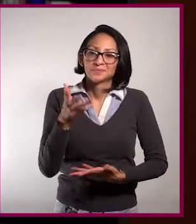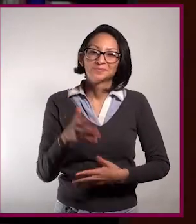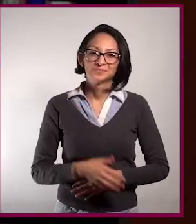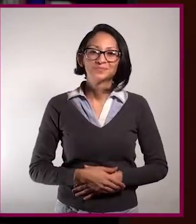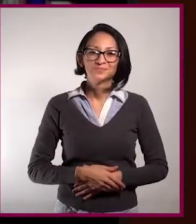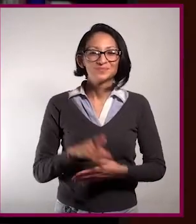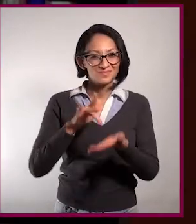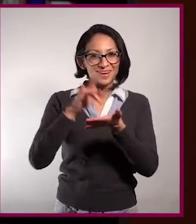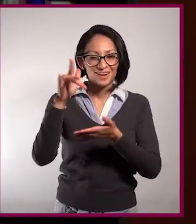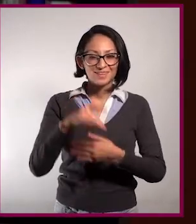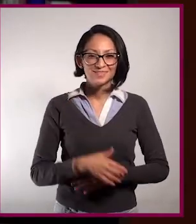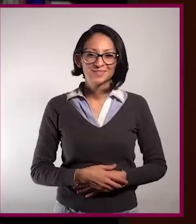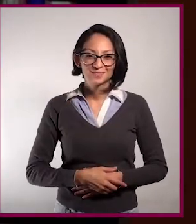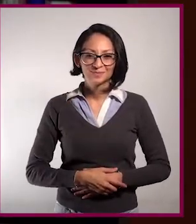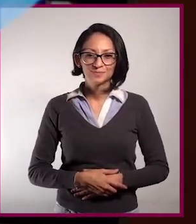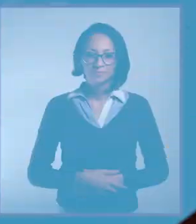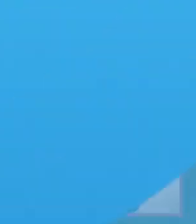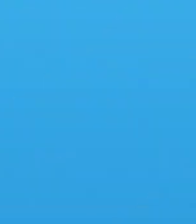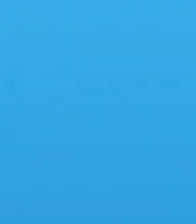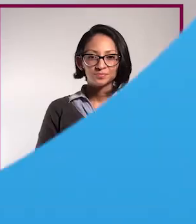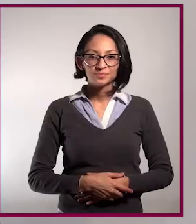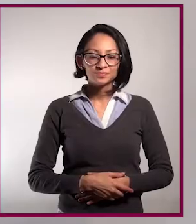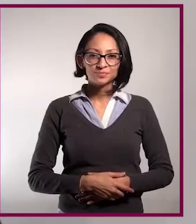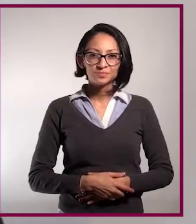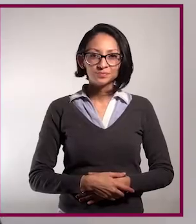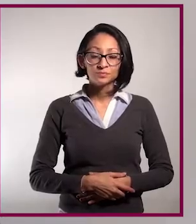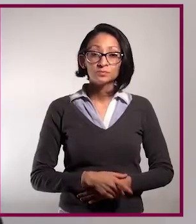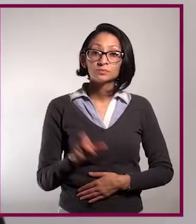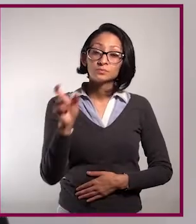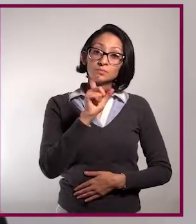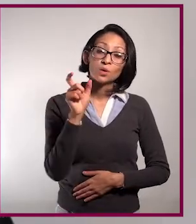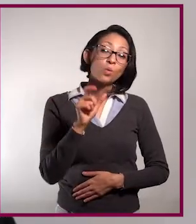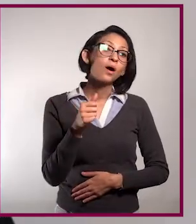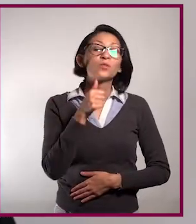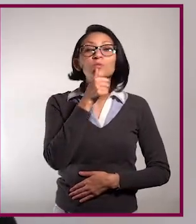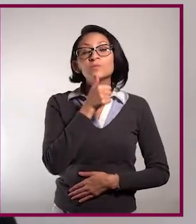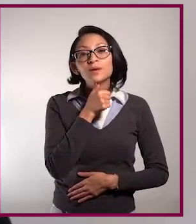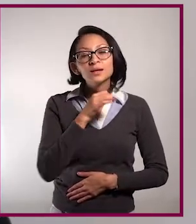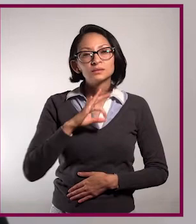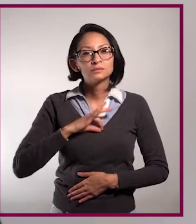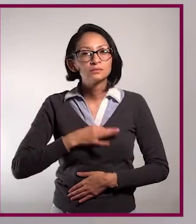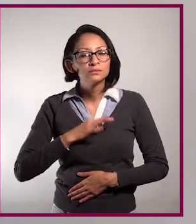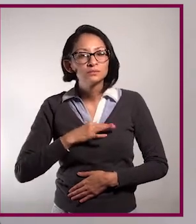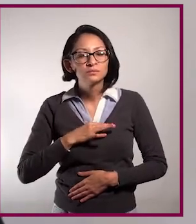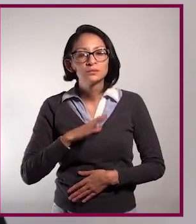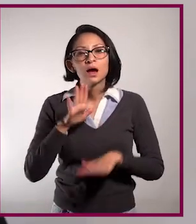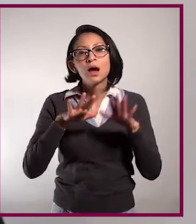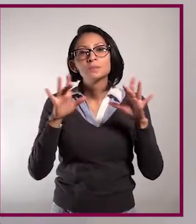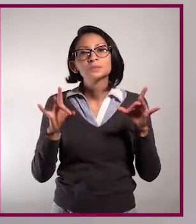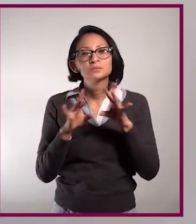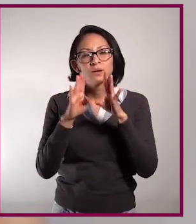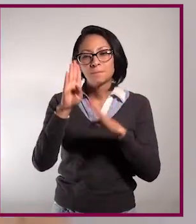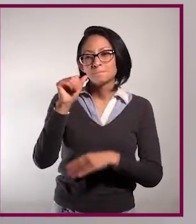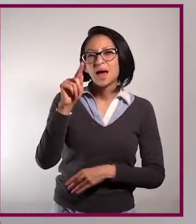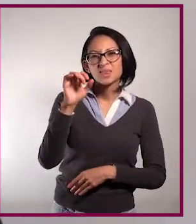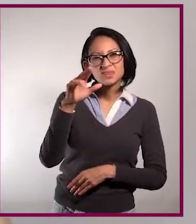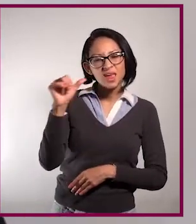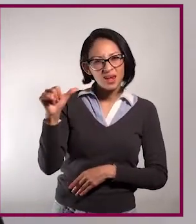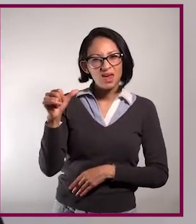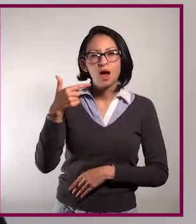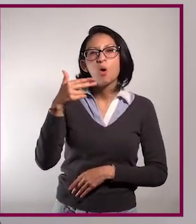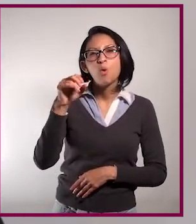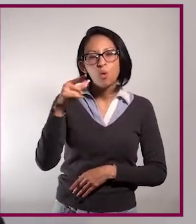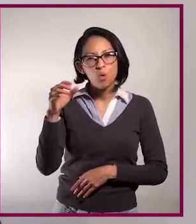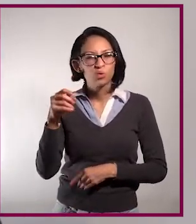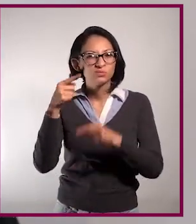menstruación. Gracias a ti. Una infección vaginal ocurre cuando microorganismos como bacterias, hongos